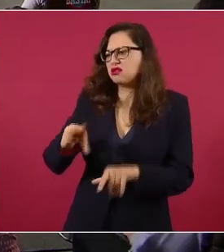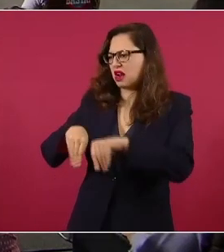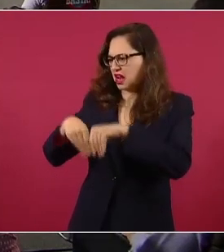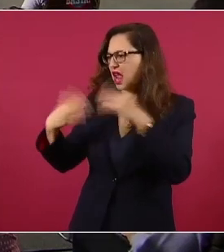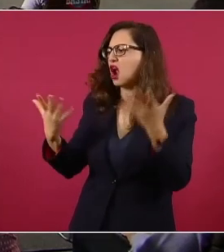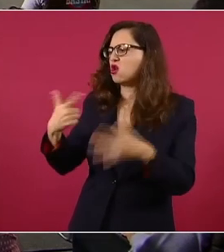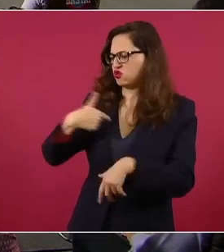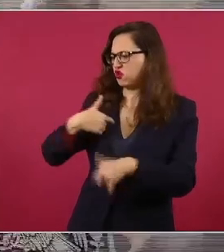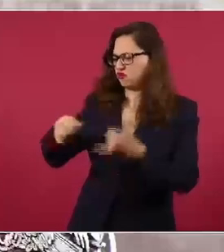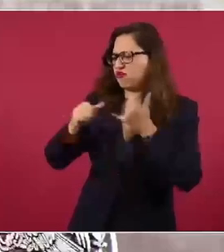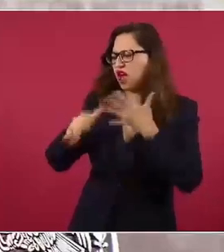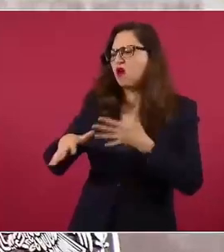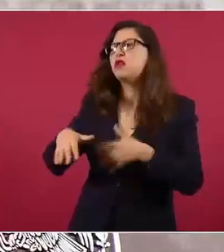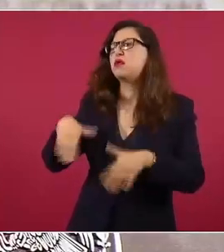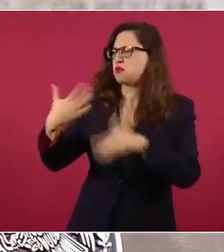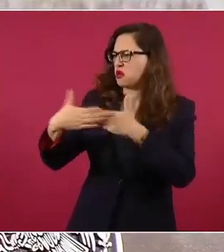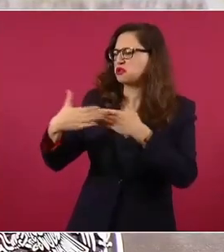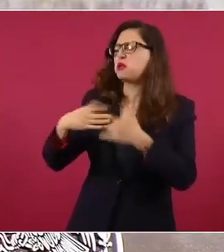Se lo volvería a hacer.